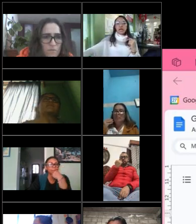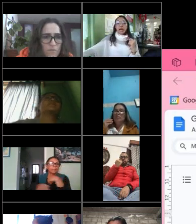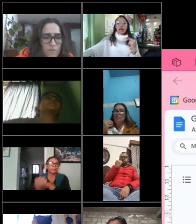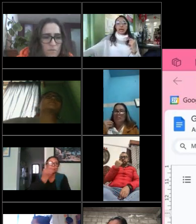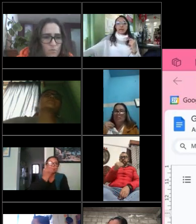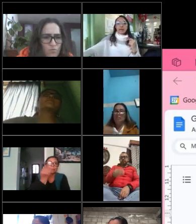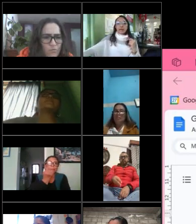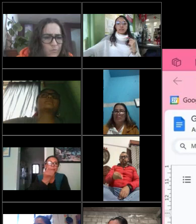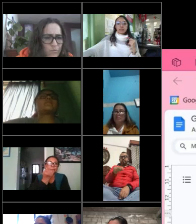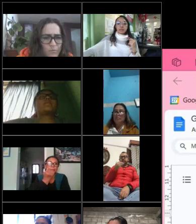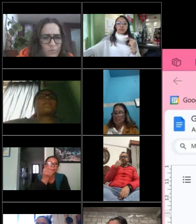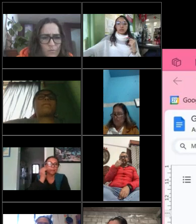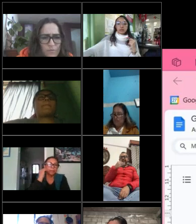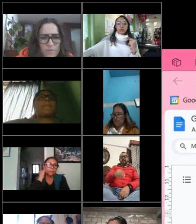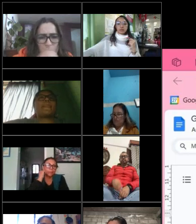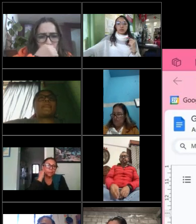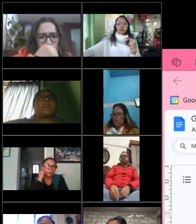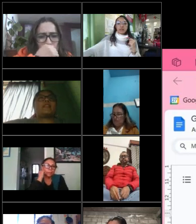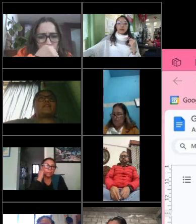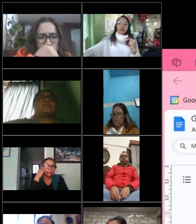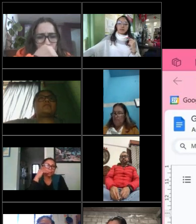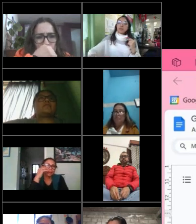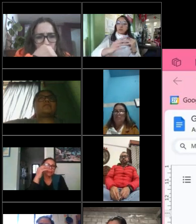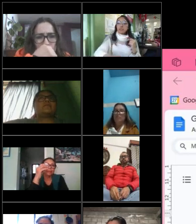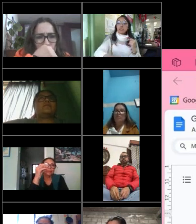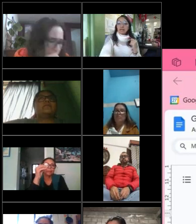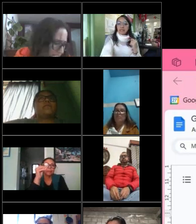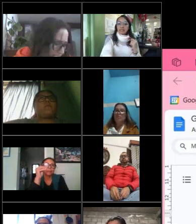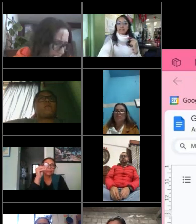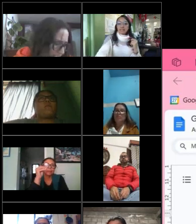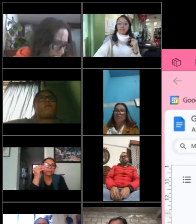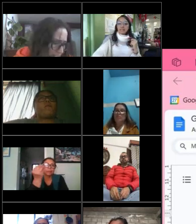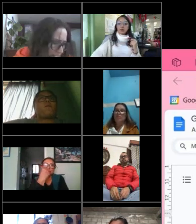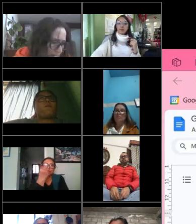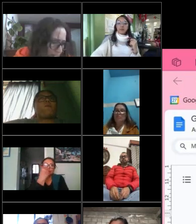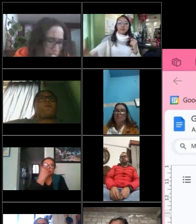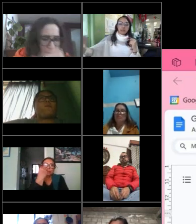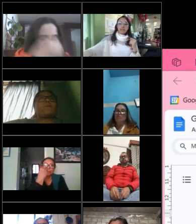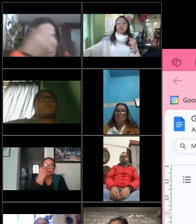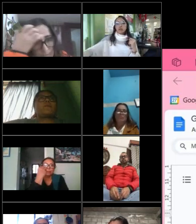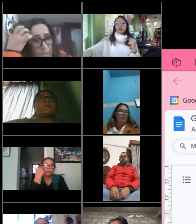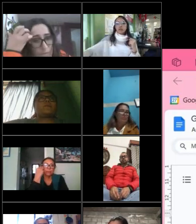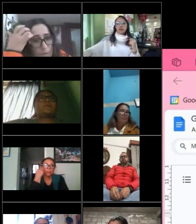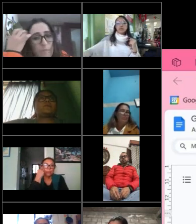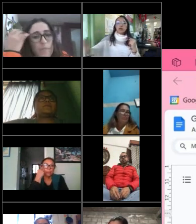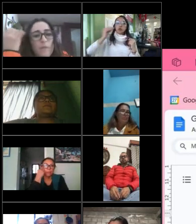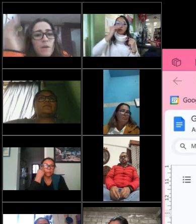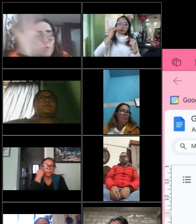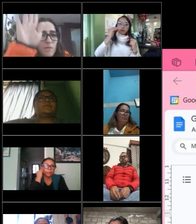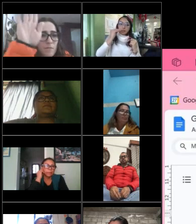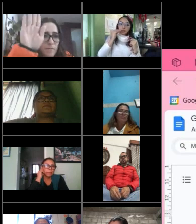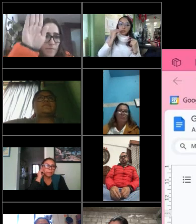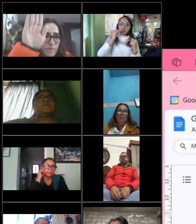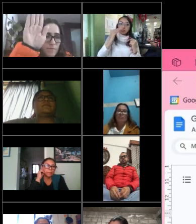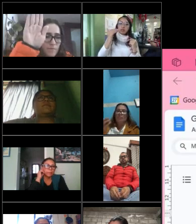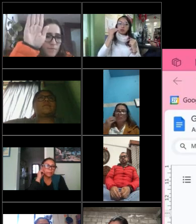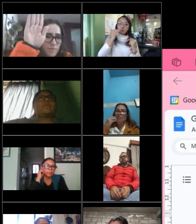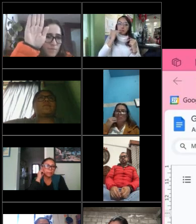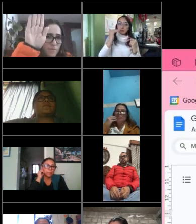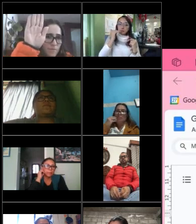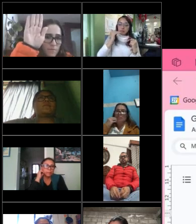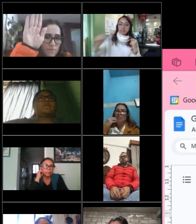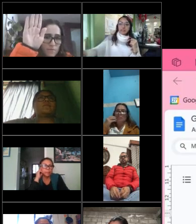Entonces, hay que aprender que también, igual que en la lengua oral, tenemos algunas variantes del idioma. Esa es una de ellas, comer con capullito